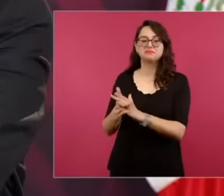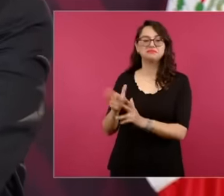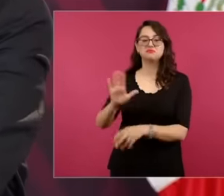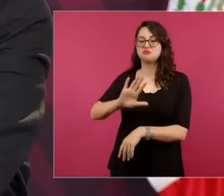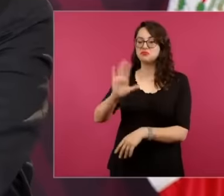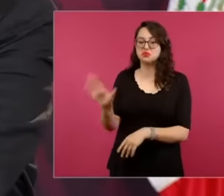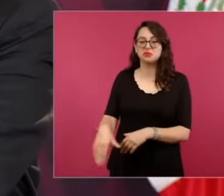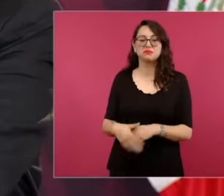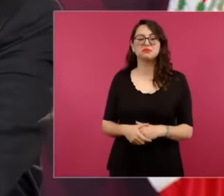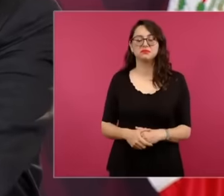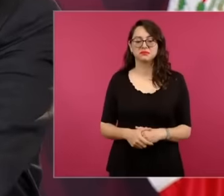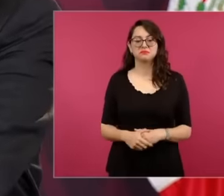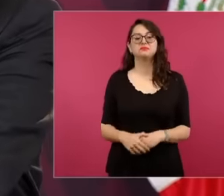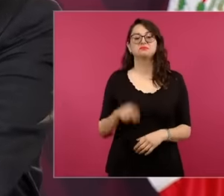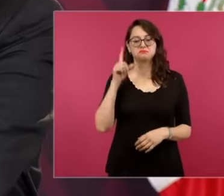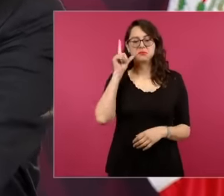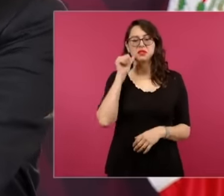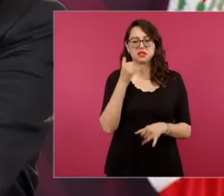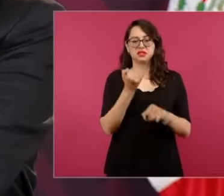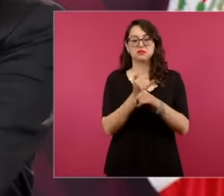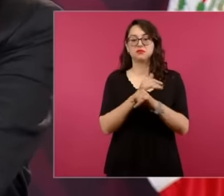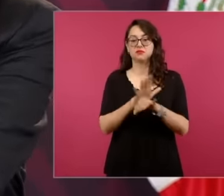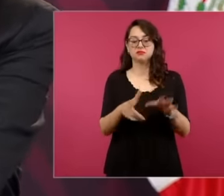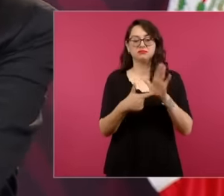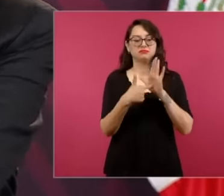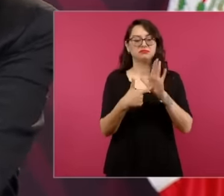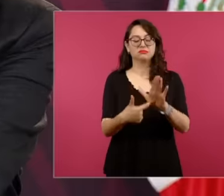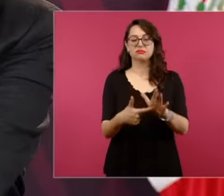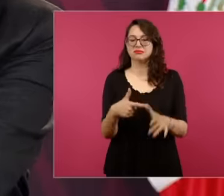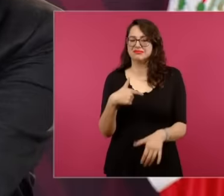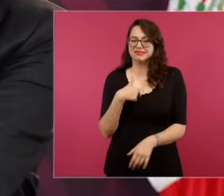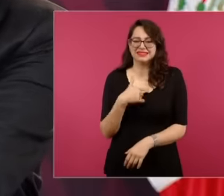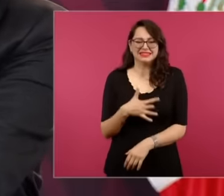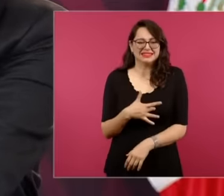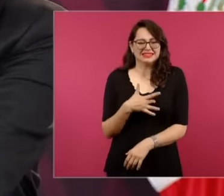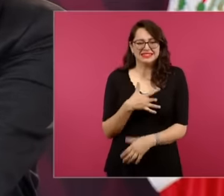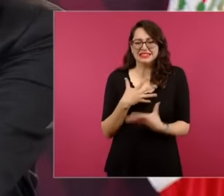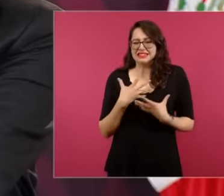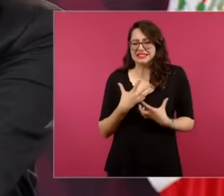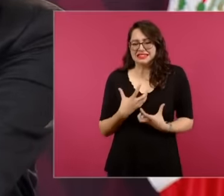Mañana les voy a dar el dato, y me dolió muchísimo.